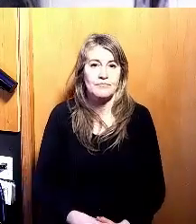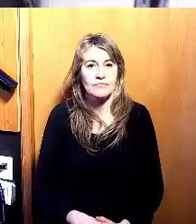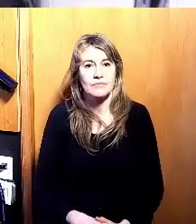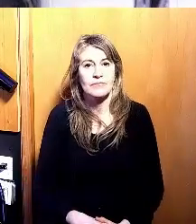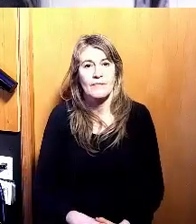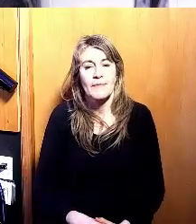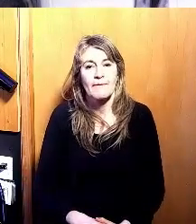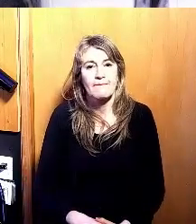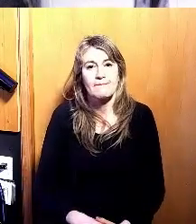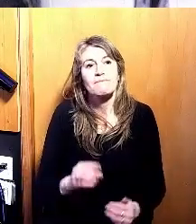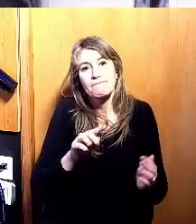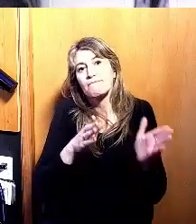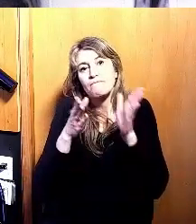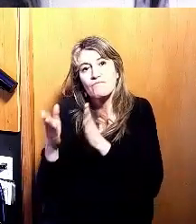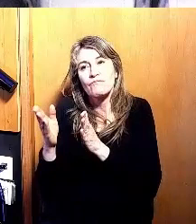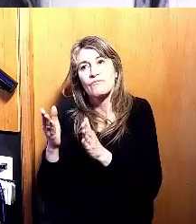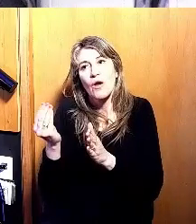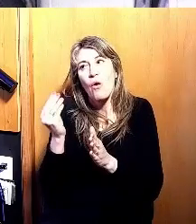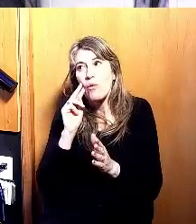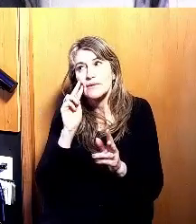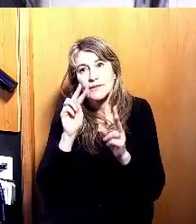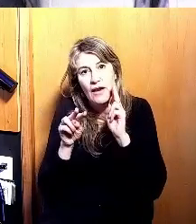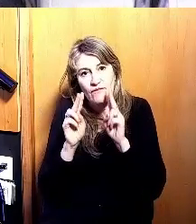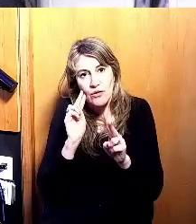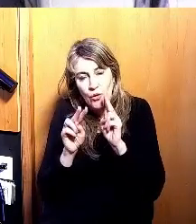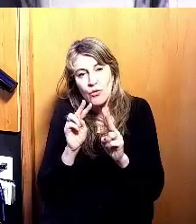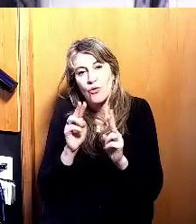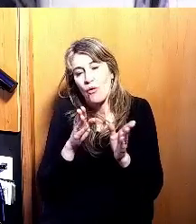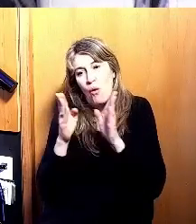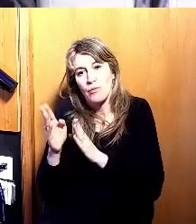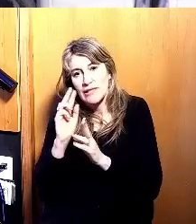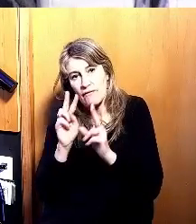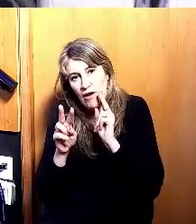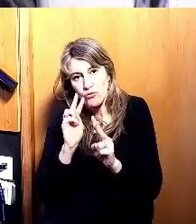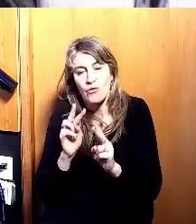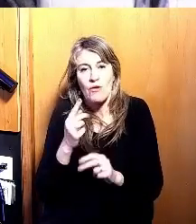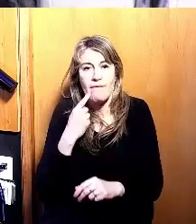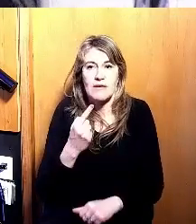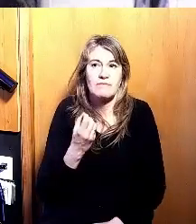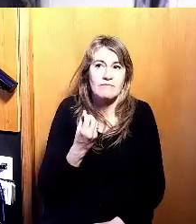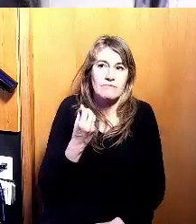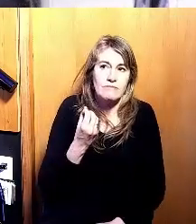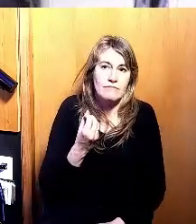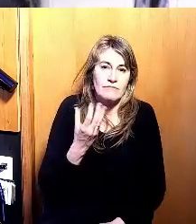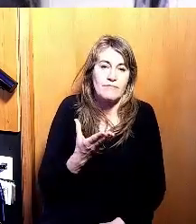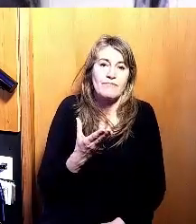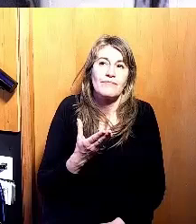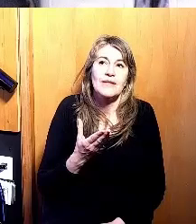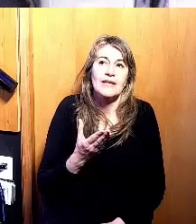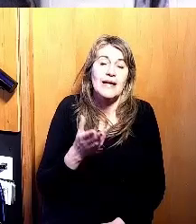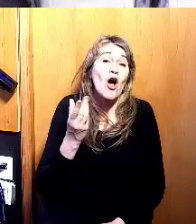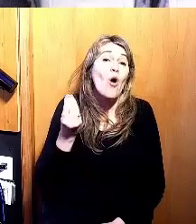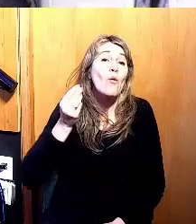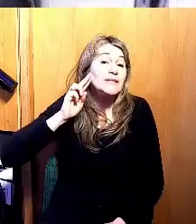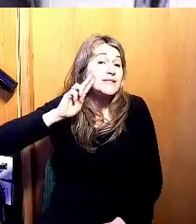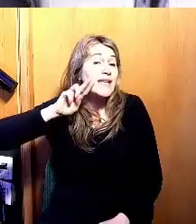Bueno, ahora sí, pasando al observatorio, que es lo que veníamos a presentar luego de esta introducción un poco larga. El